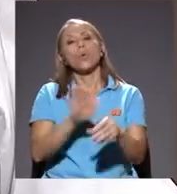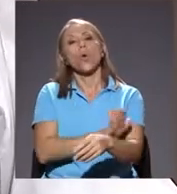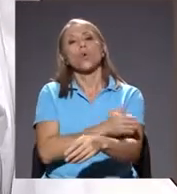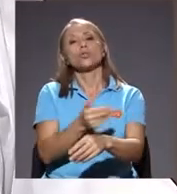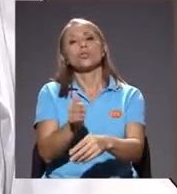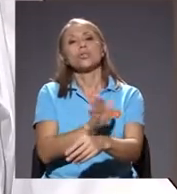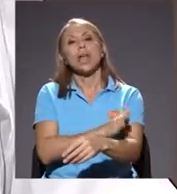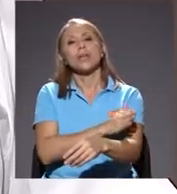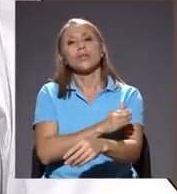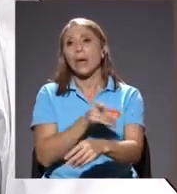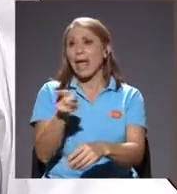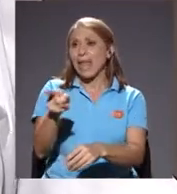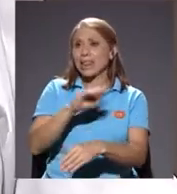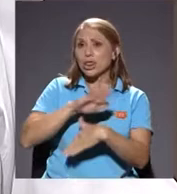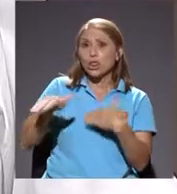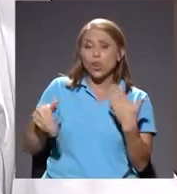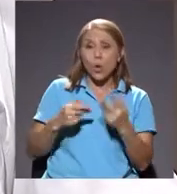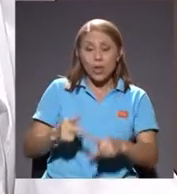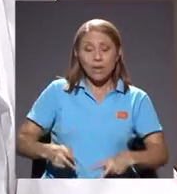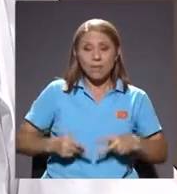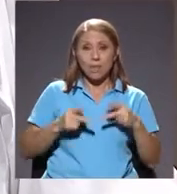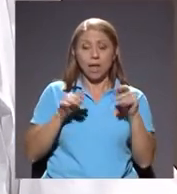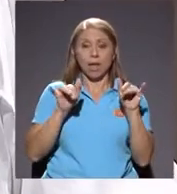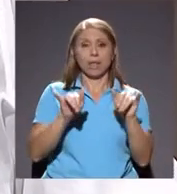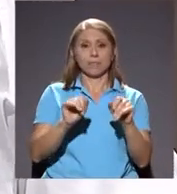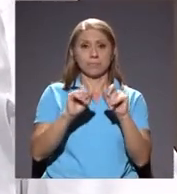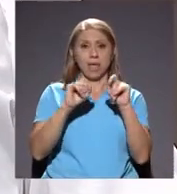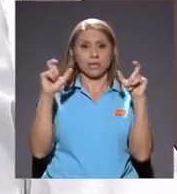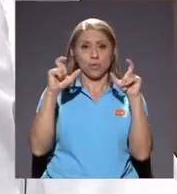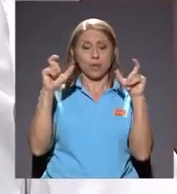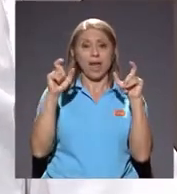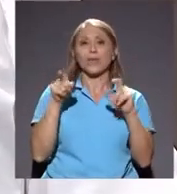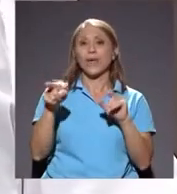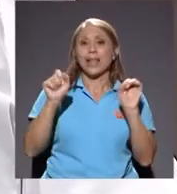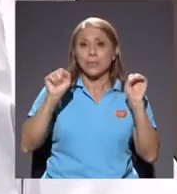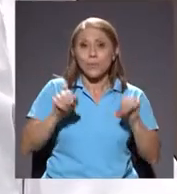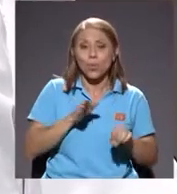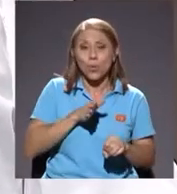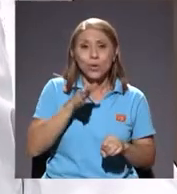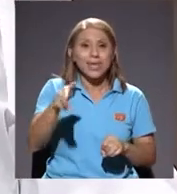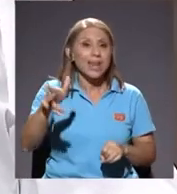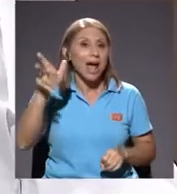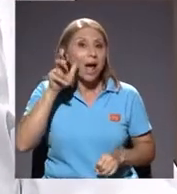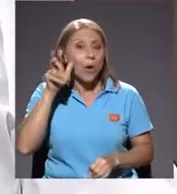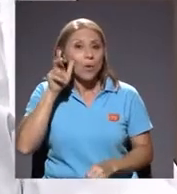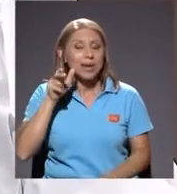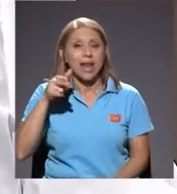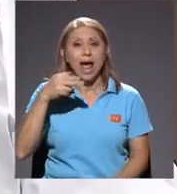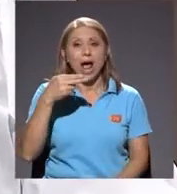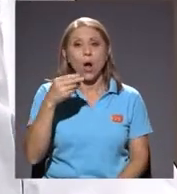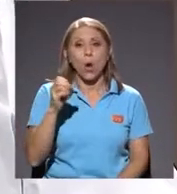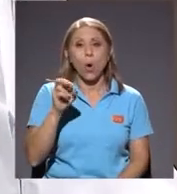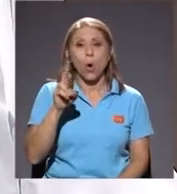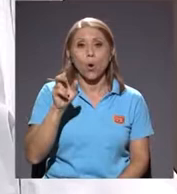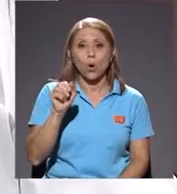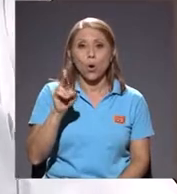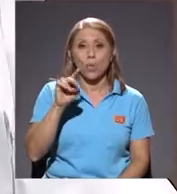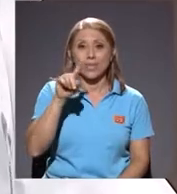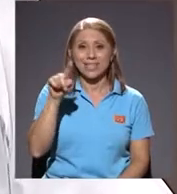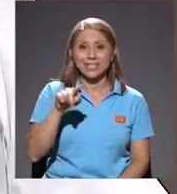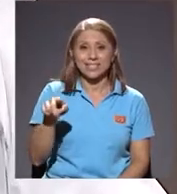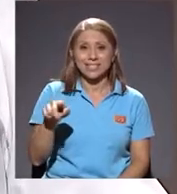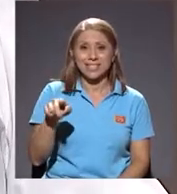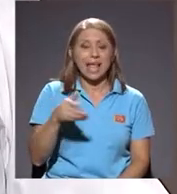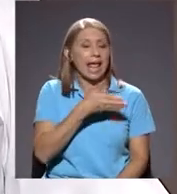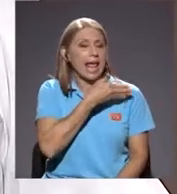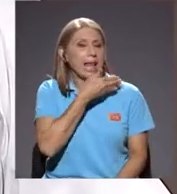vida asombrado el pudo ir a oír a coro bits el mejor pianista de